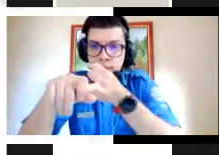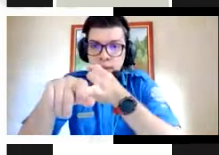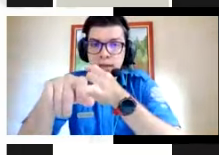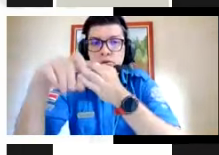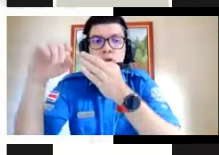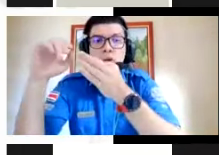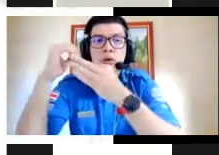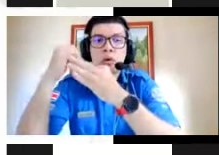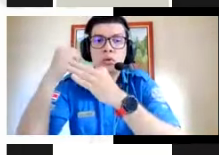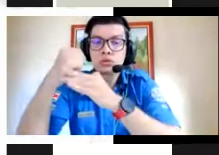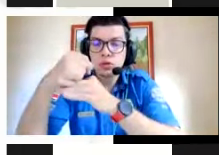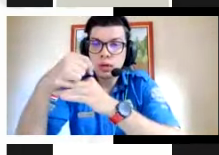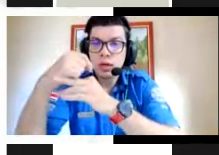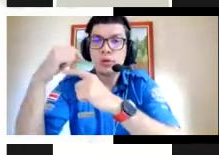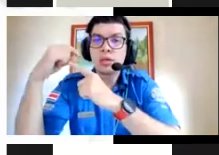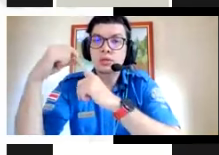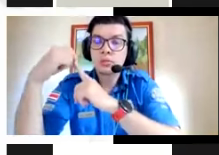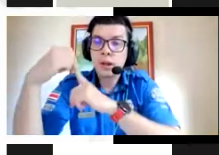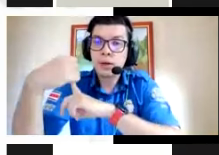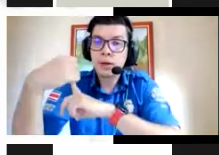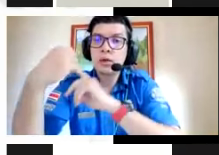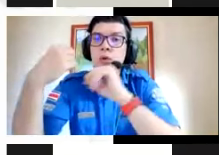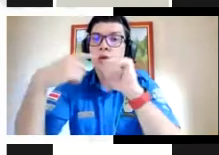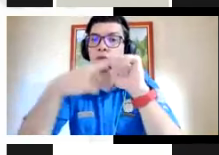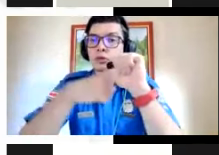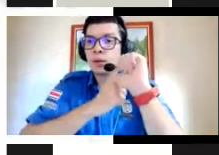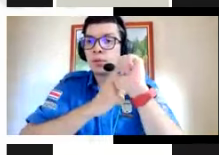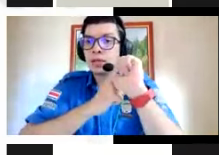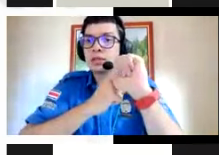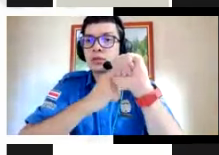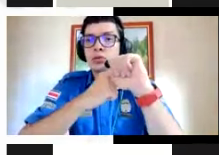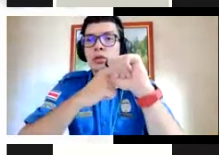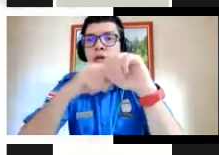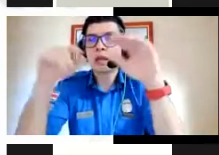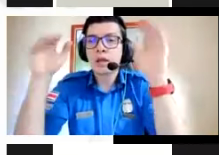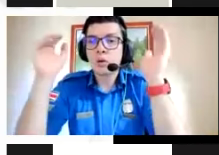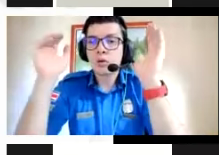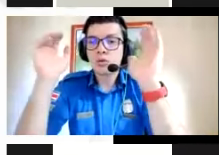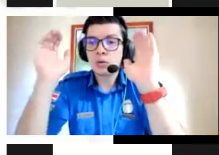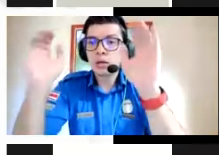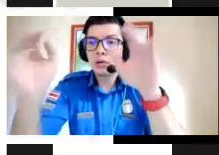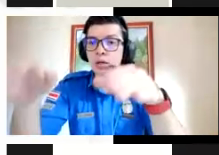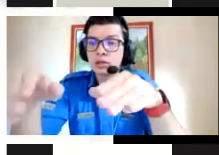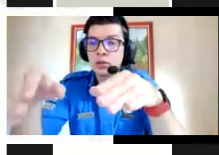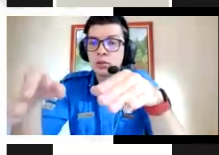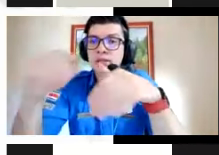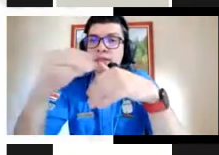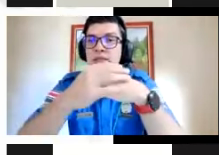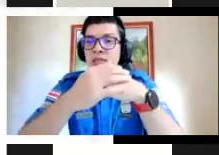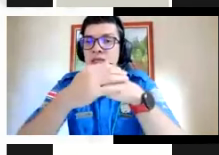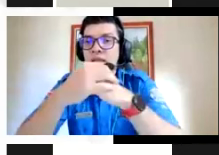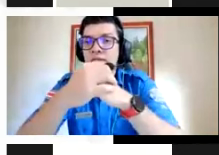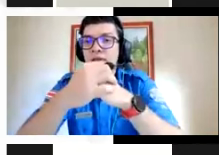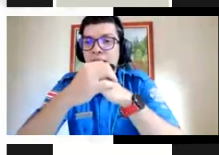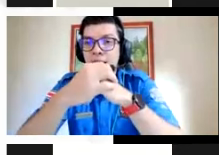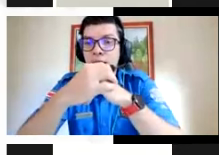bien empleados, con sus reguladores, sus válvulas de corte, sus válvulas de seguridad, con reguladores como este que